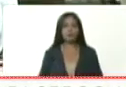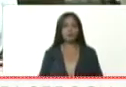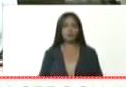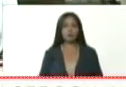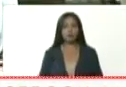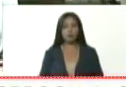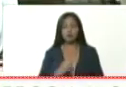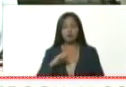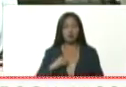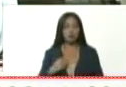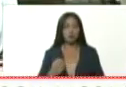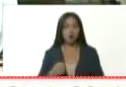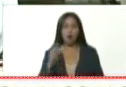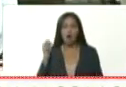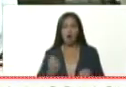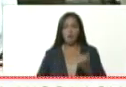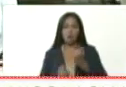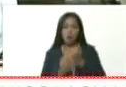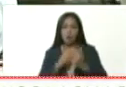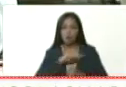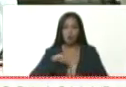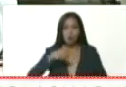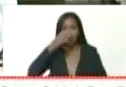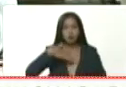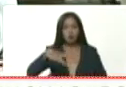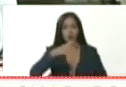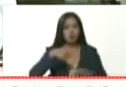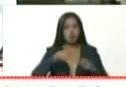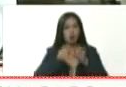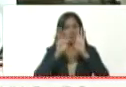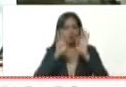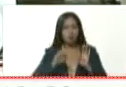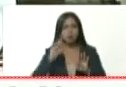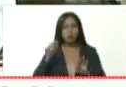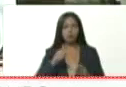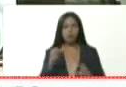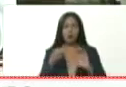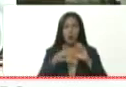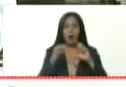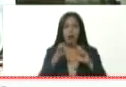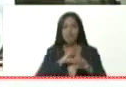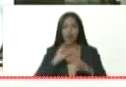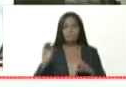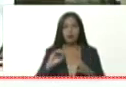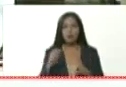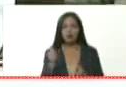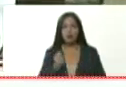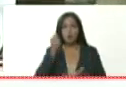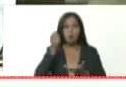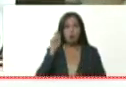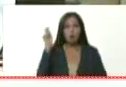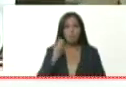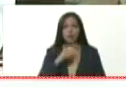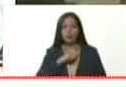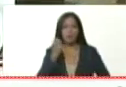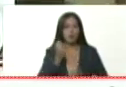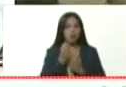nosotros apoyamos a nuestro pueblo con el carné de la patria los bonos mensuales